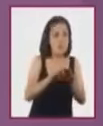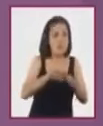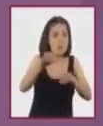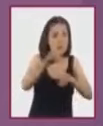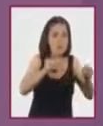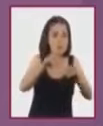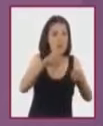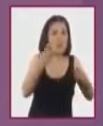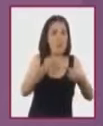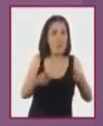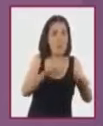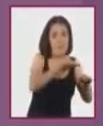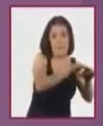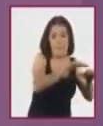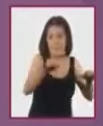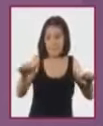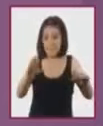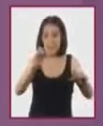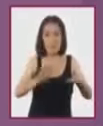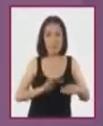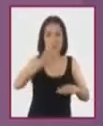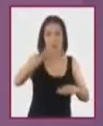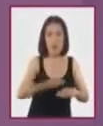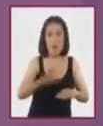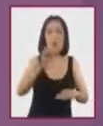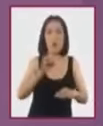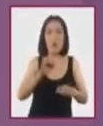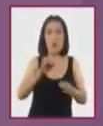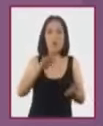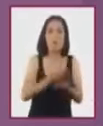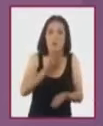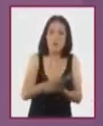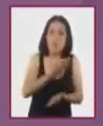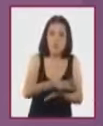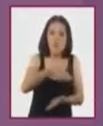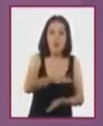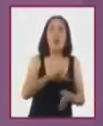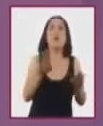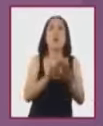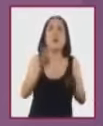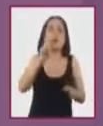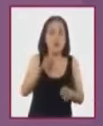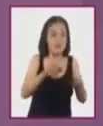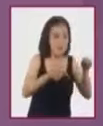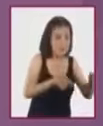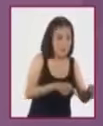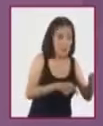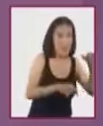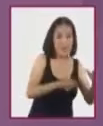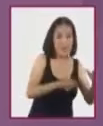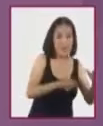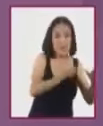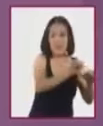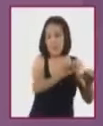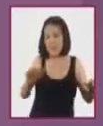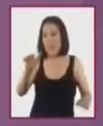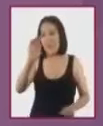ocupa sucesivamente un cuerpo en movimiento y se considera desde el punto de inicio hasta el punto final del